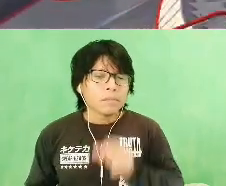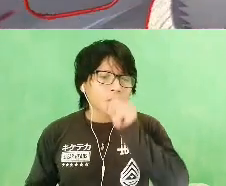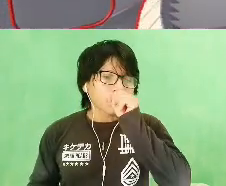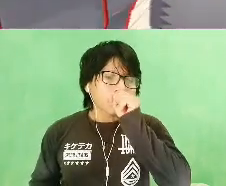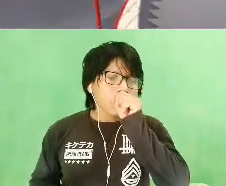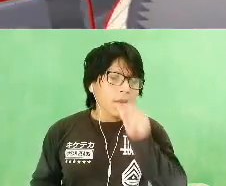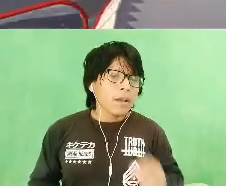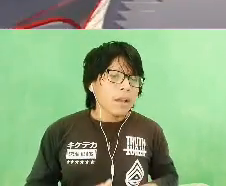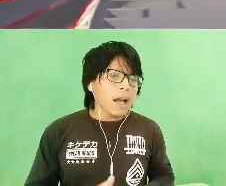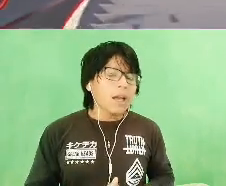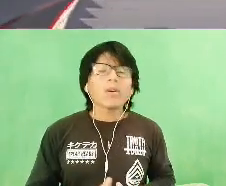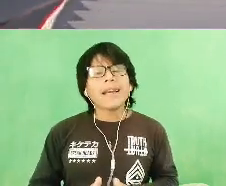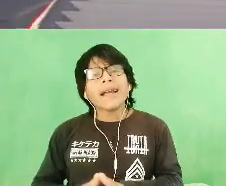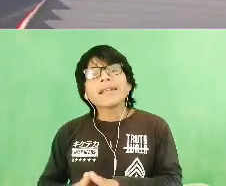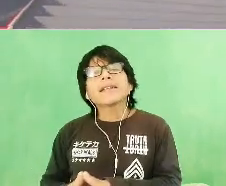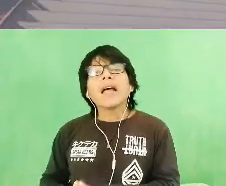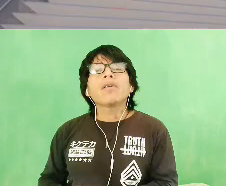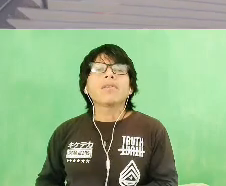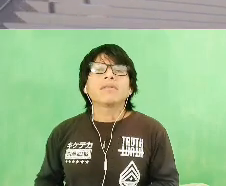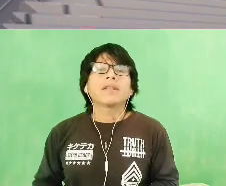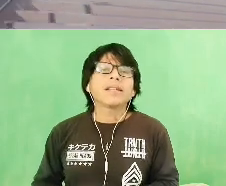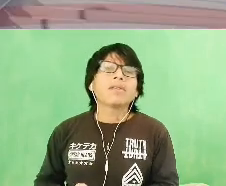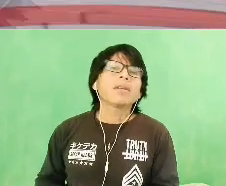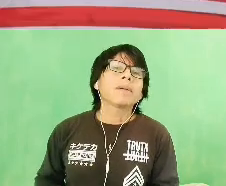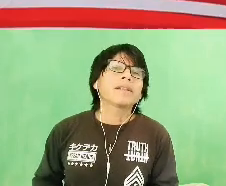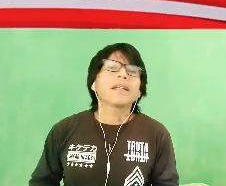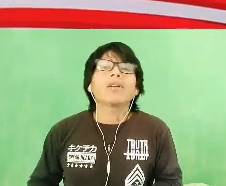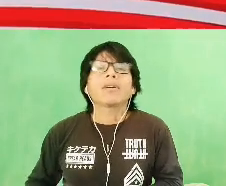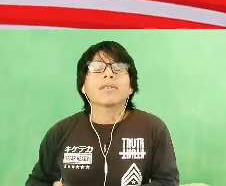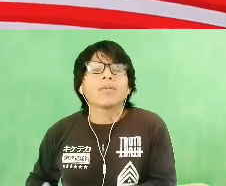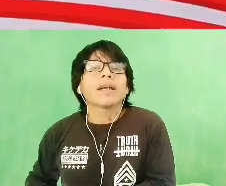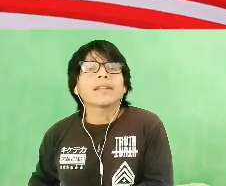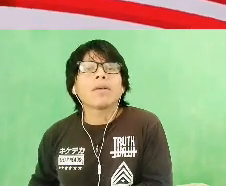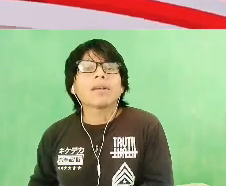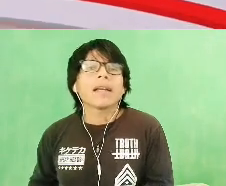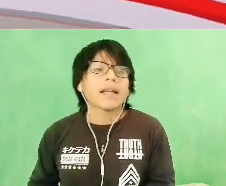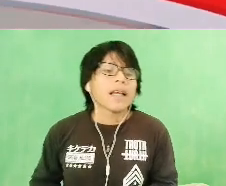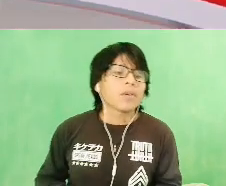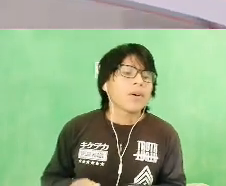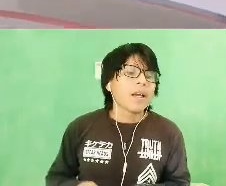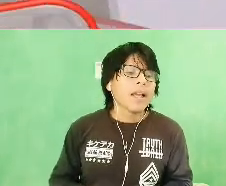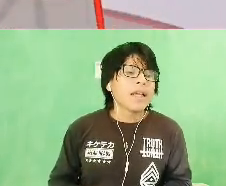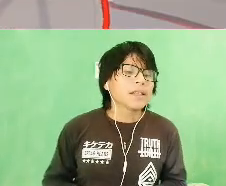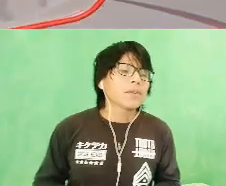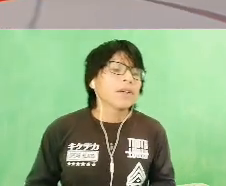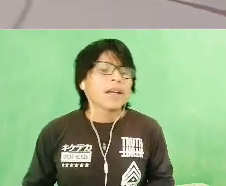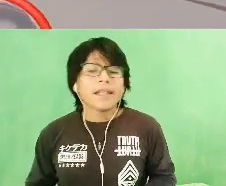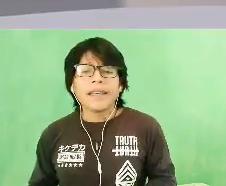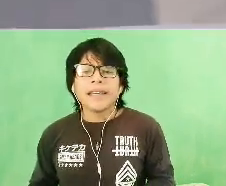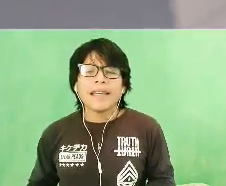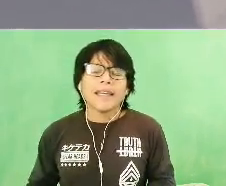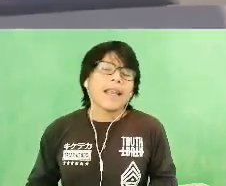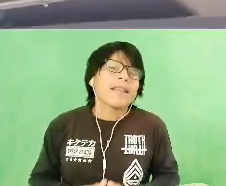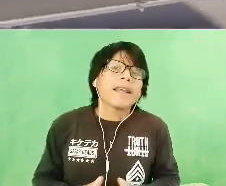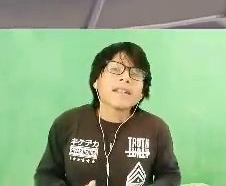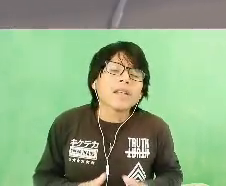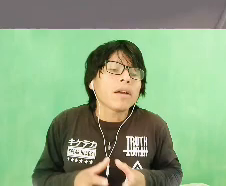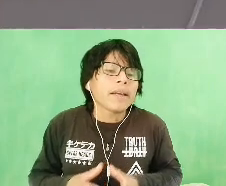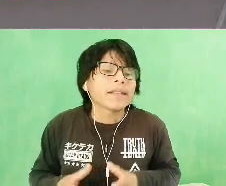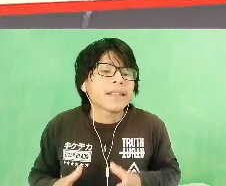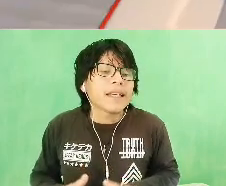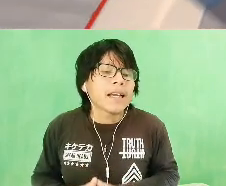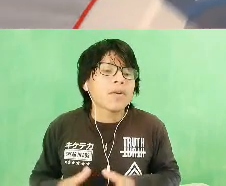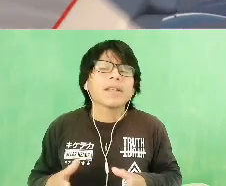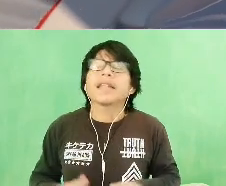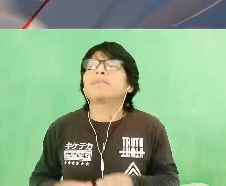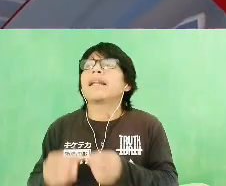torno a lo que le han estado diciendo el presidente, lo han estado atacando. Esto de que la derecha